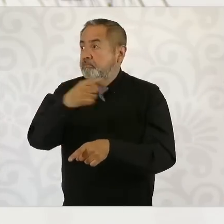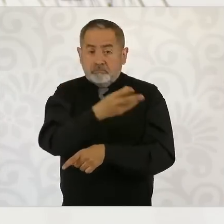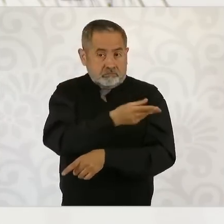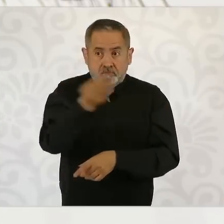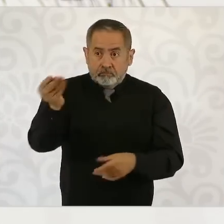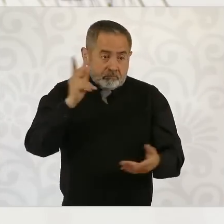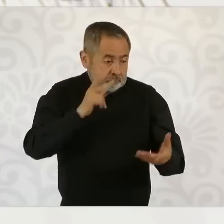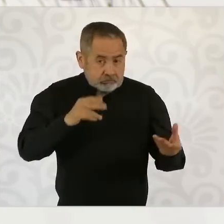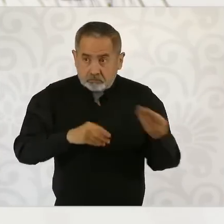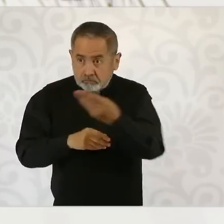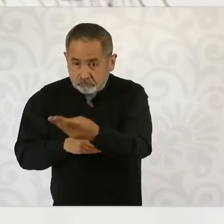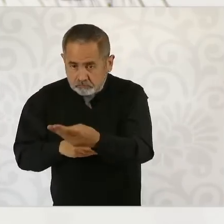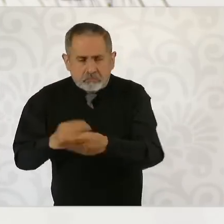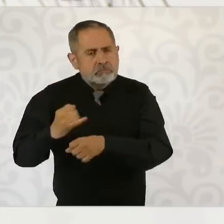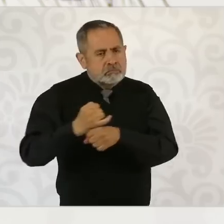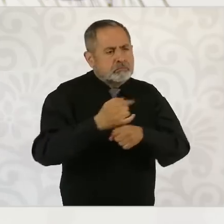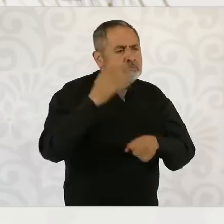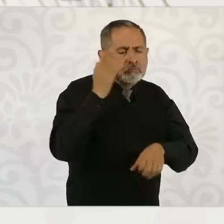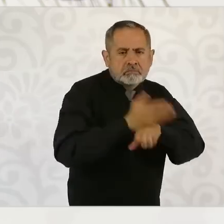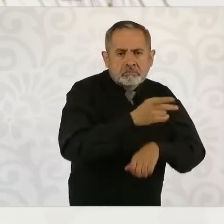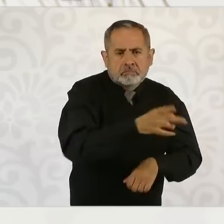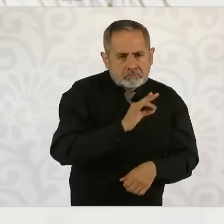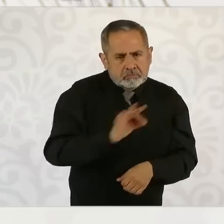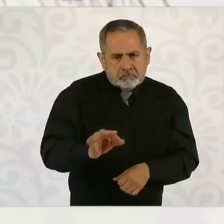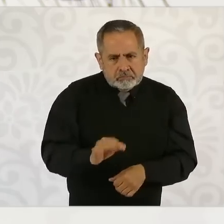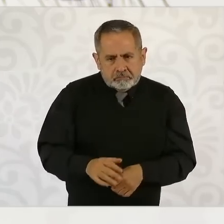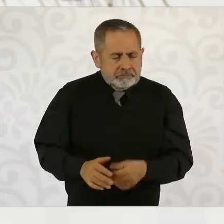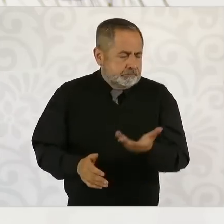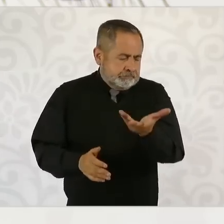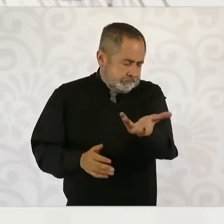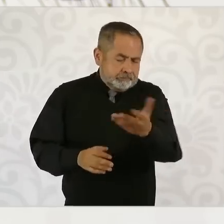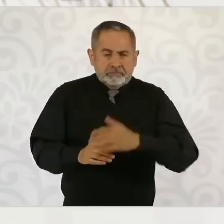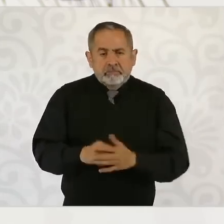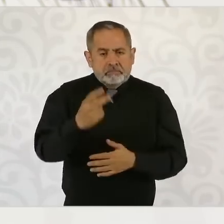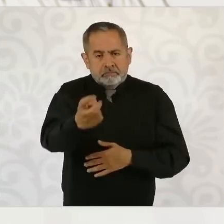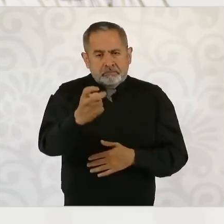importante es, precisamente por estas cosas de si